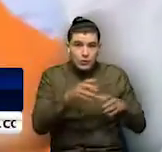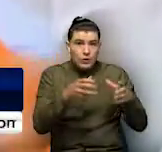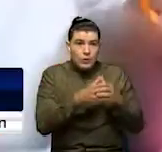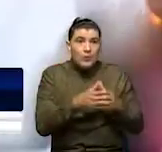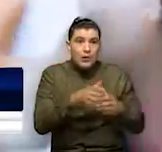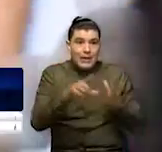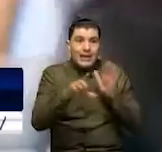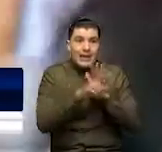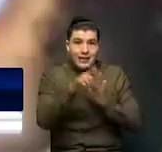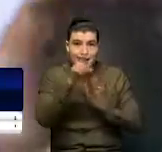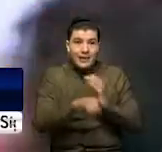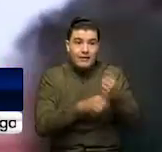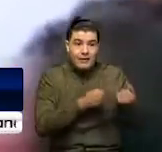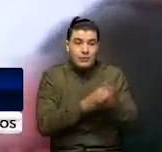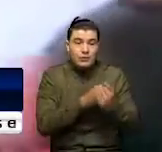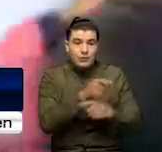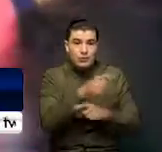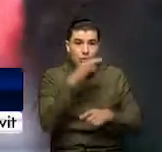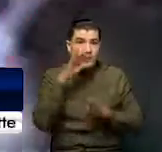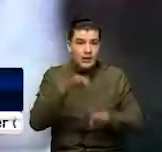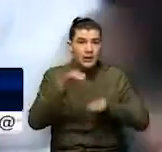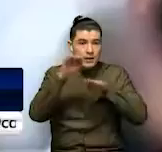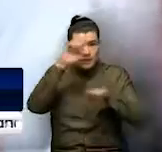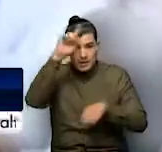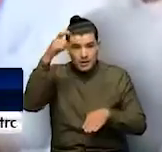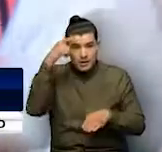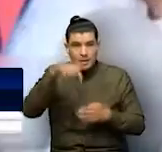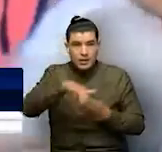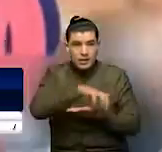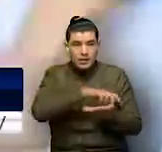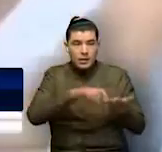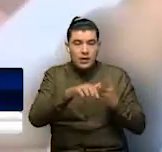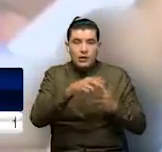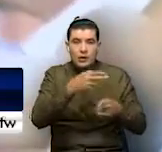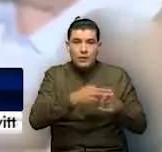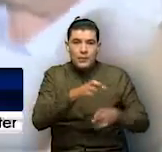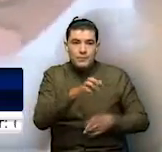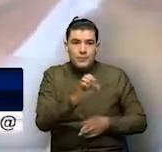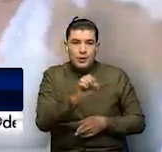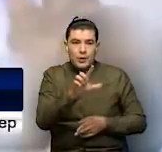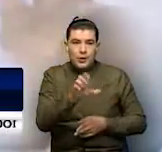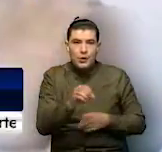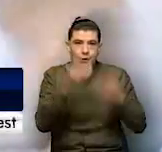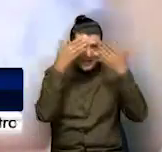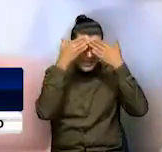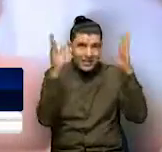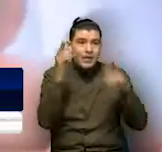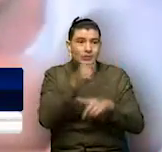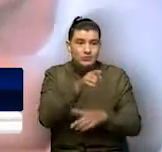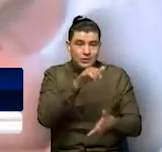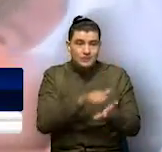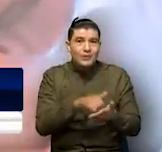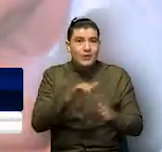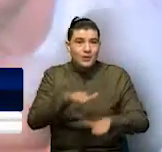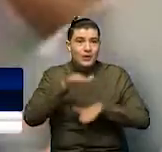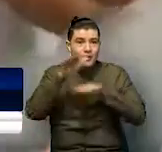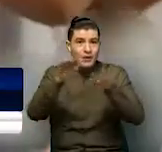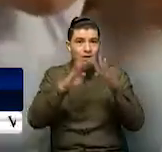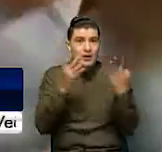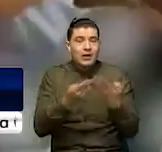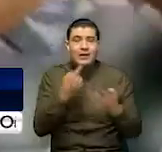deberá respaldar su candidatura a la gobernación será el polo democrático el mismo que le dio el aval al senado y con el cual consiguió